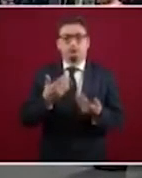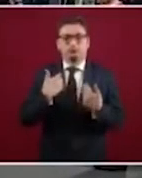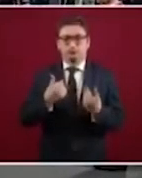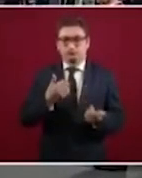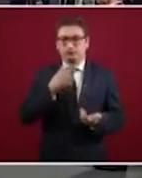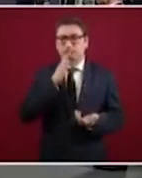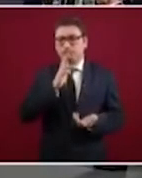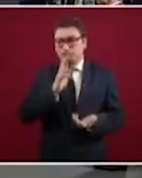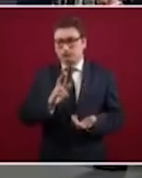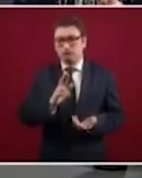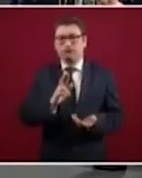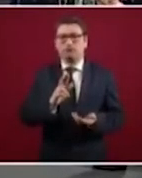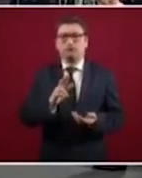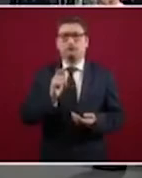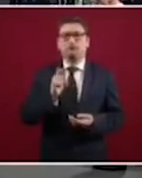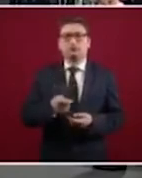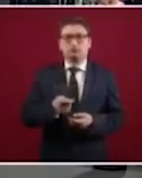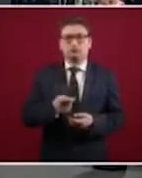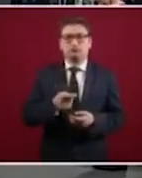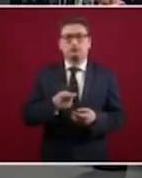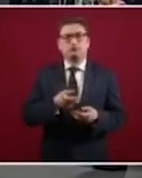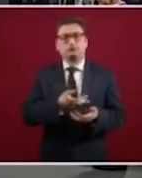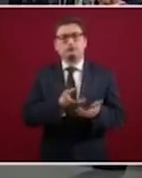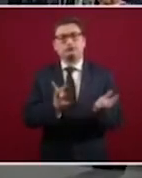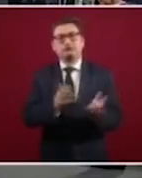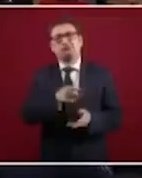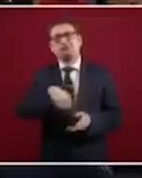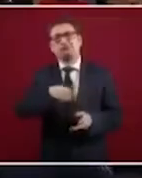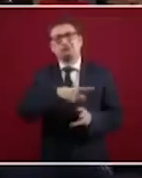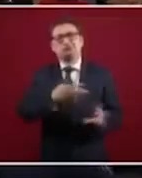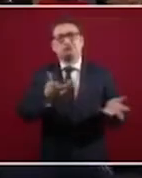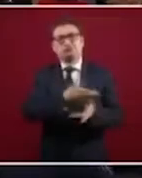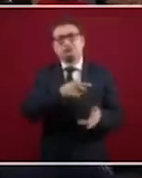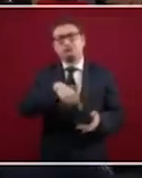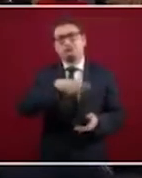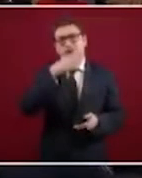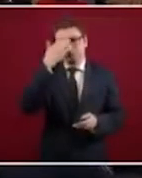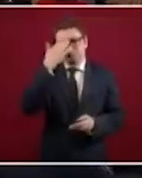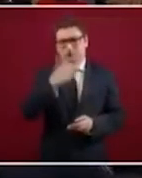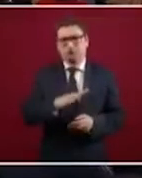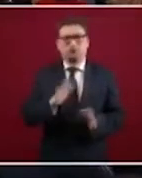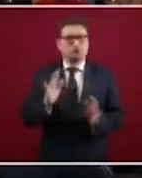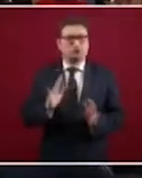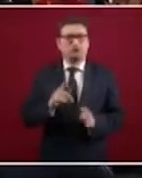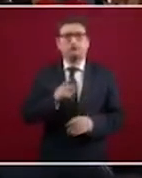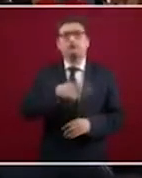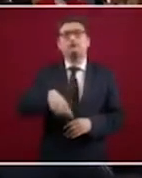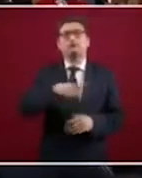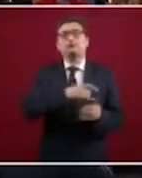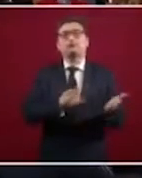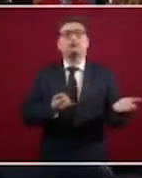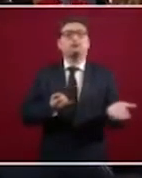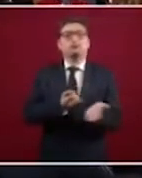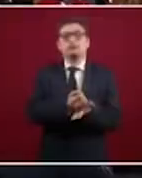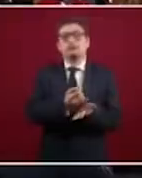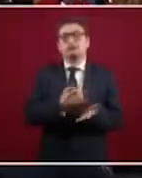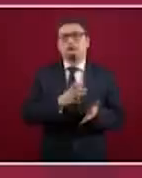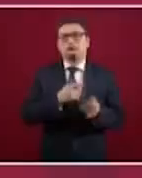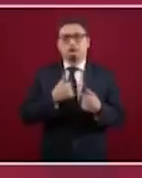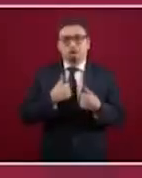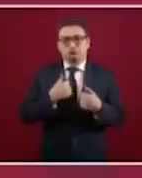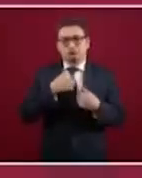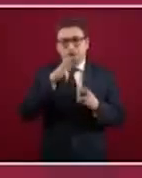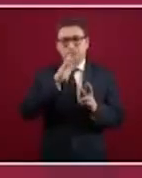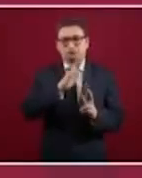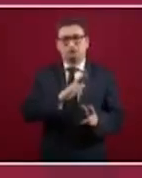respuesta fue actúen ustedes como lo han decidido yo lo